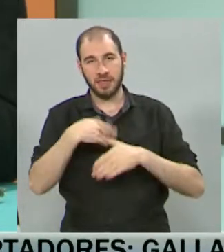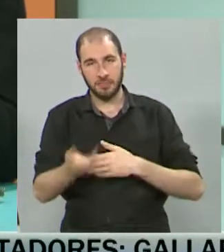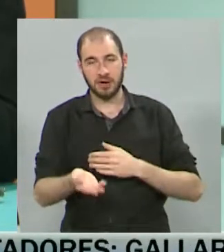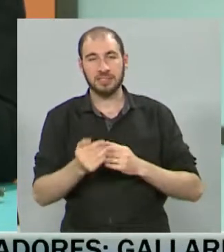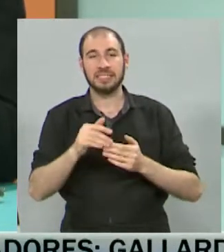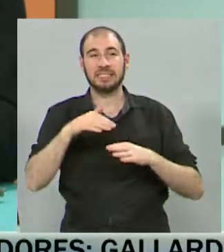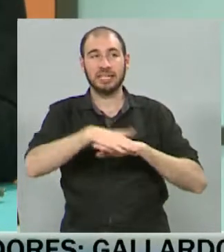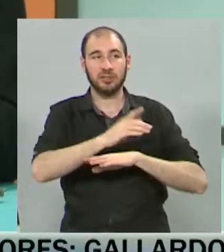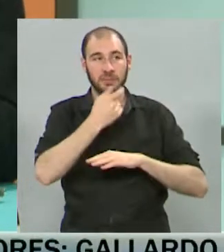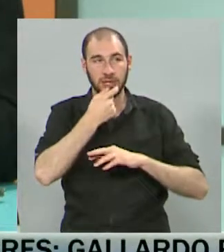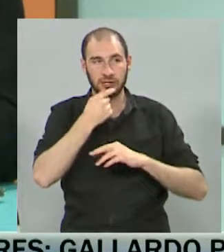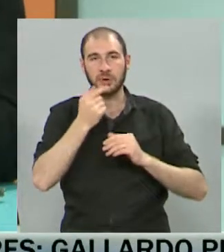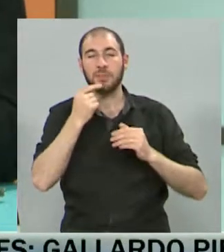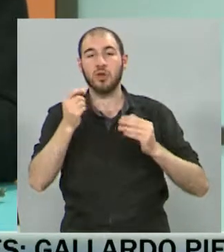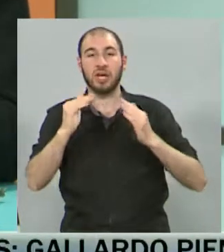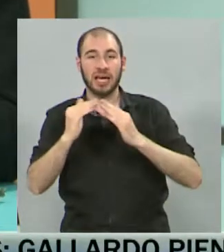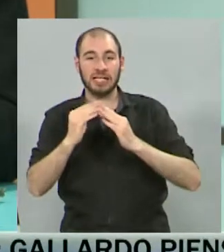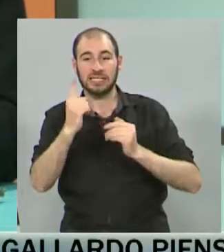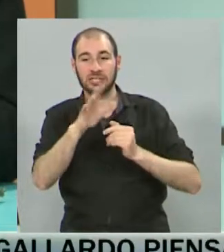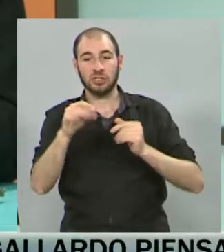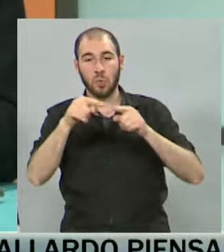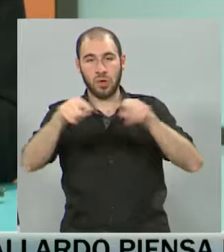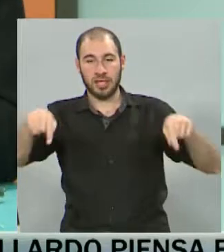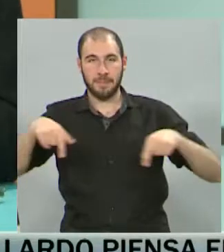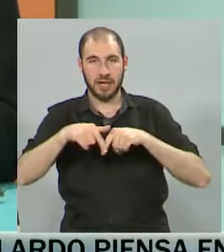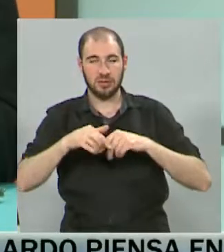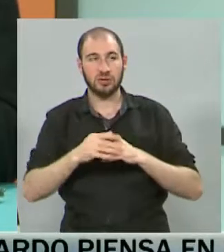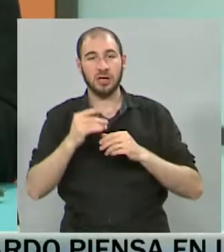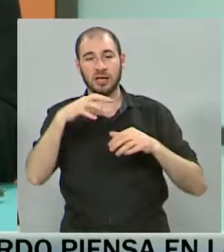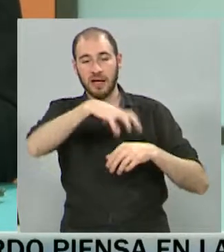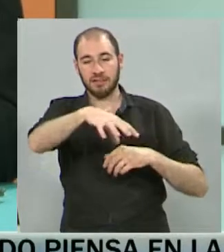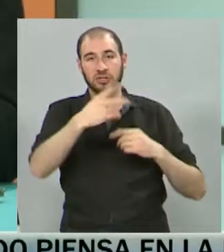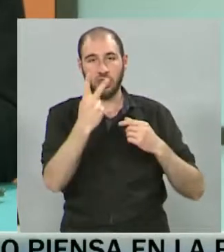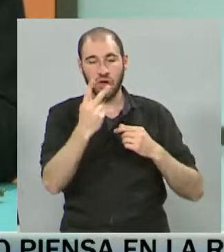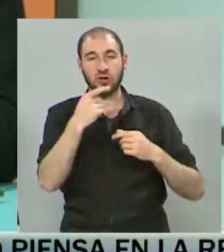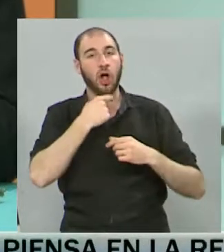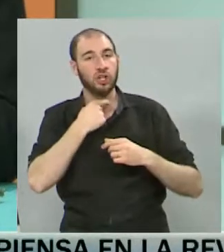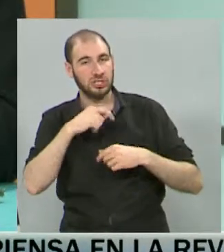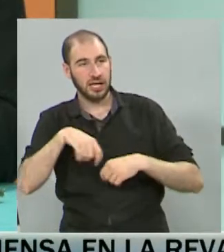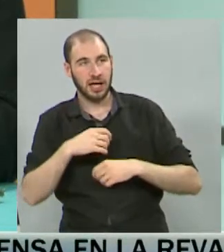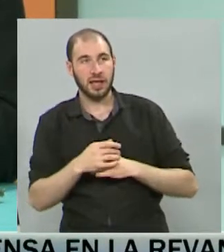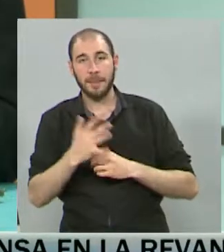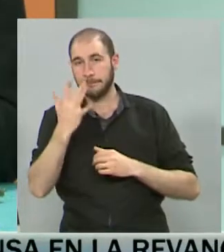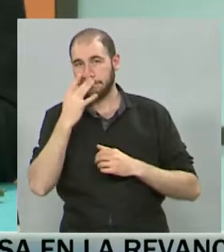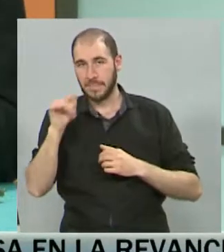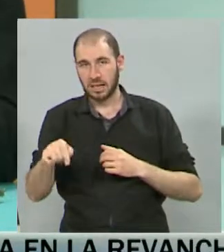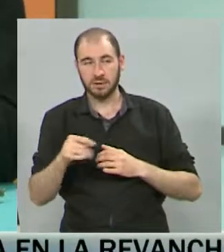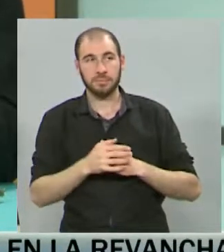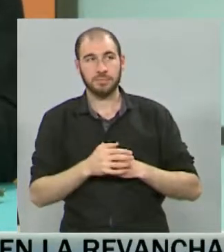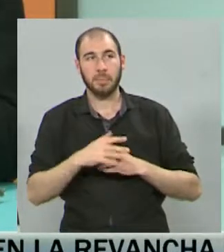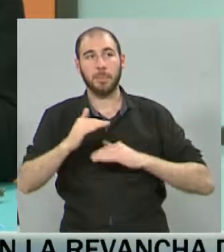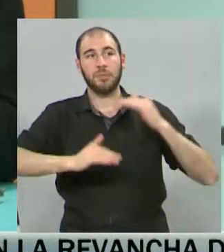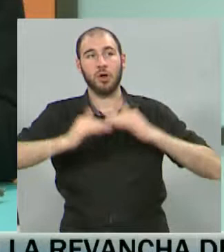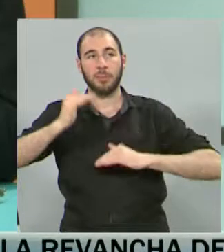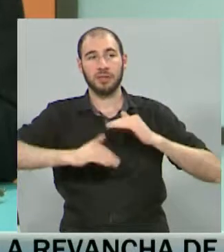en el Gran Mendoza de una vivienda de 150 metros cuadrados, 2 habitaciones, una cocina y un baño, ya estamos en